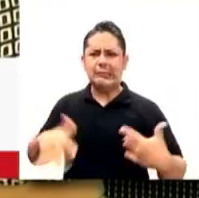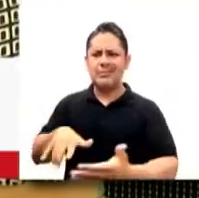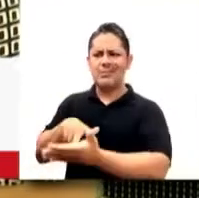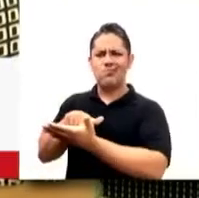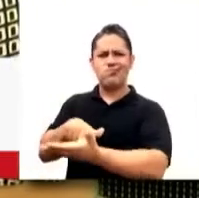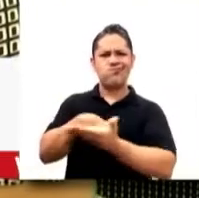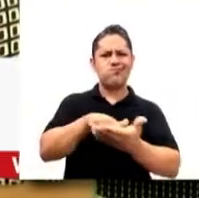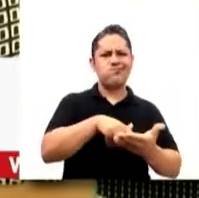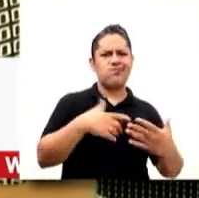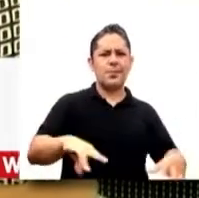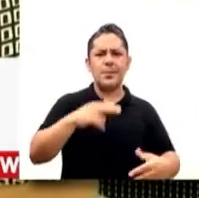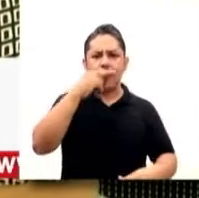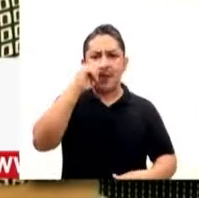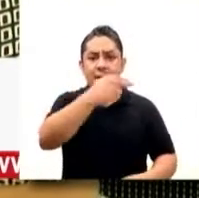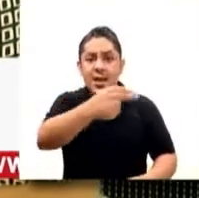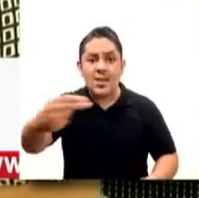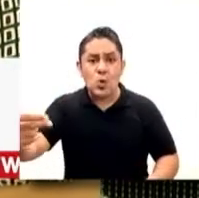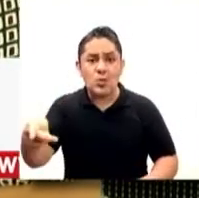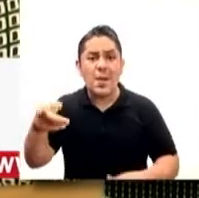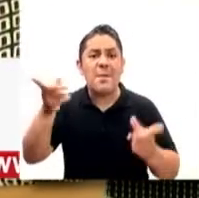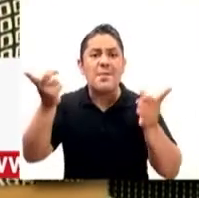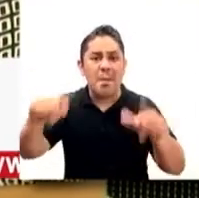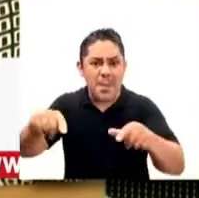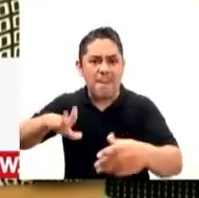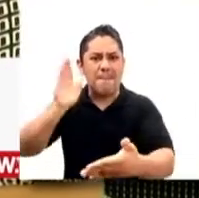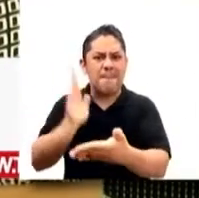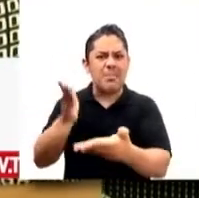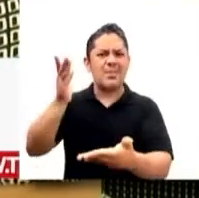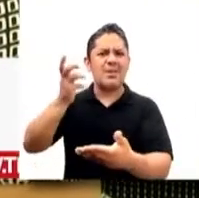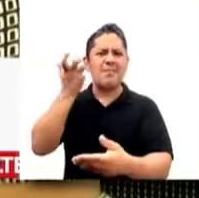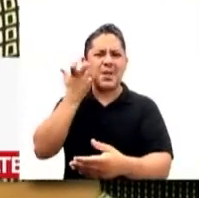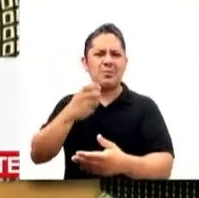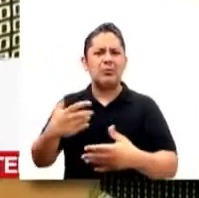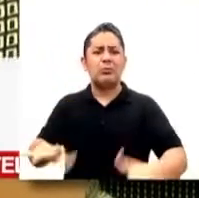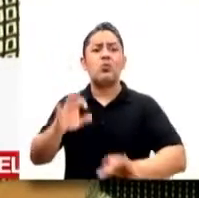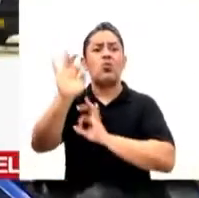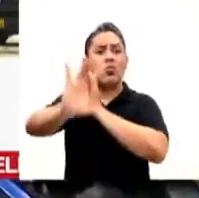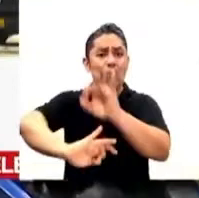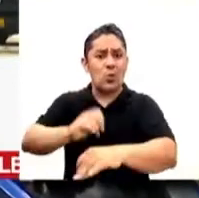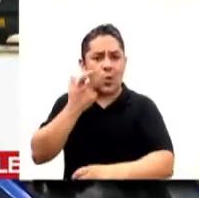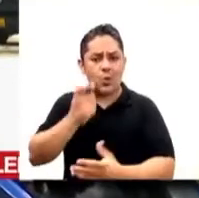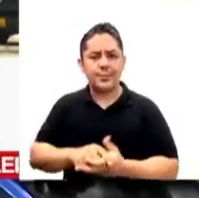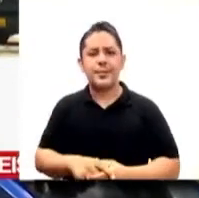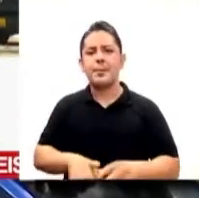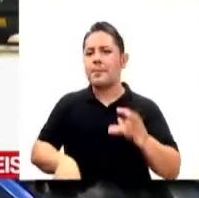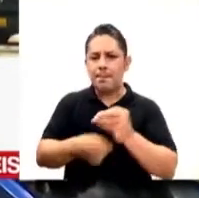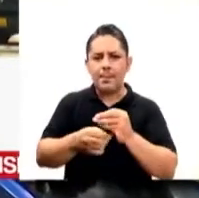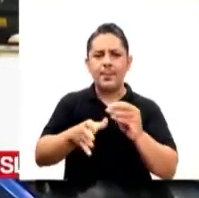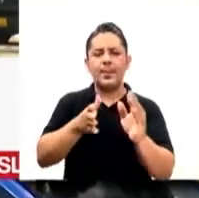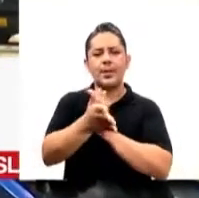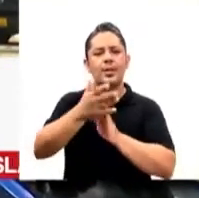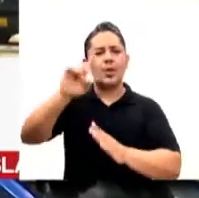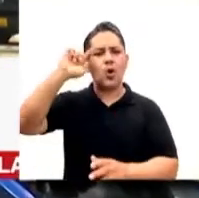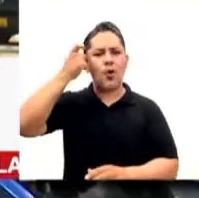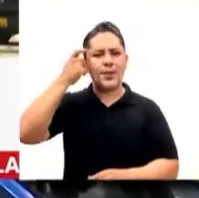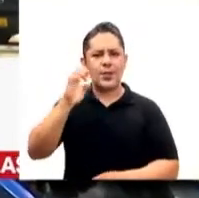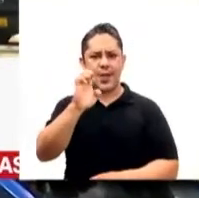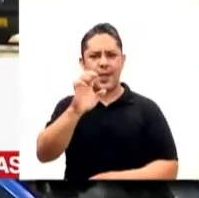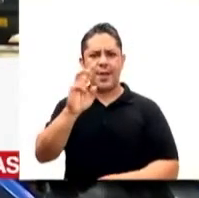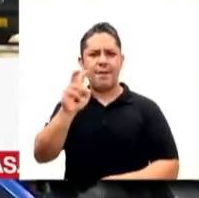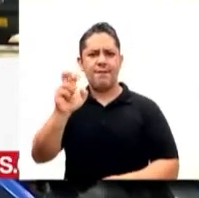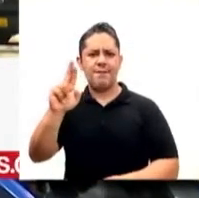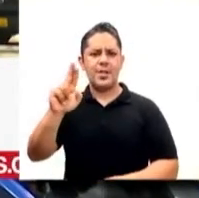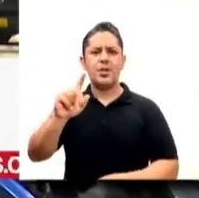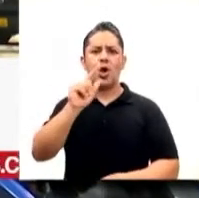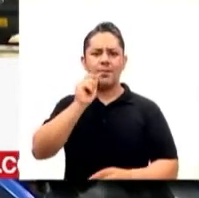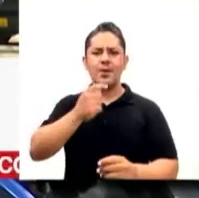estamos evidenciando que hay muchos niños contagiados y tenemos que cuidarlos. Asimismo, cabe destacar que el gobernador Everett